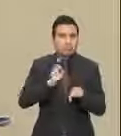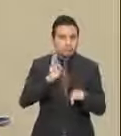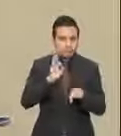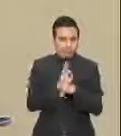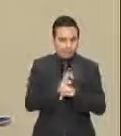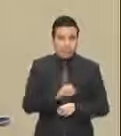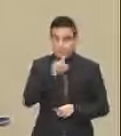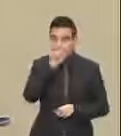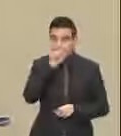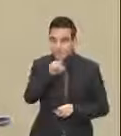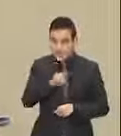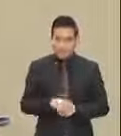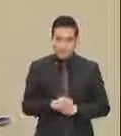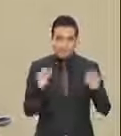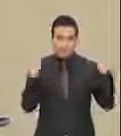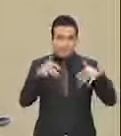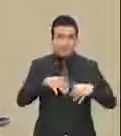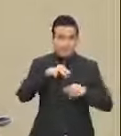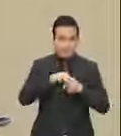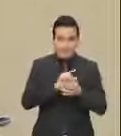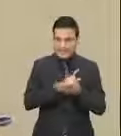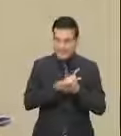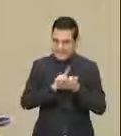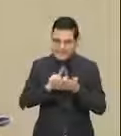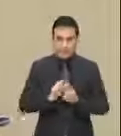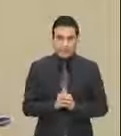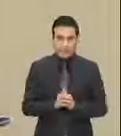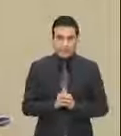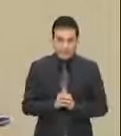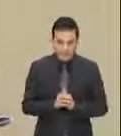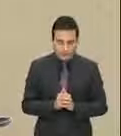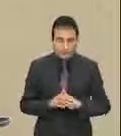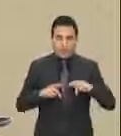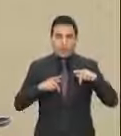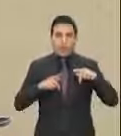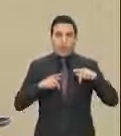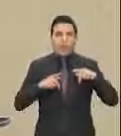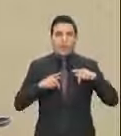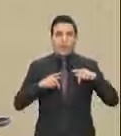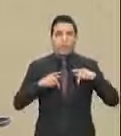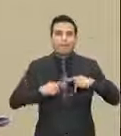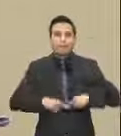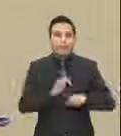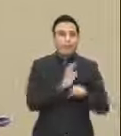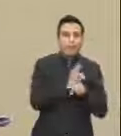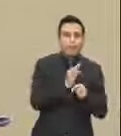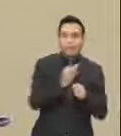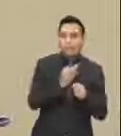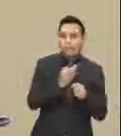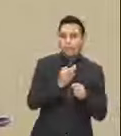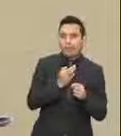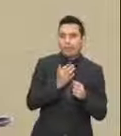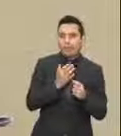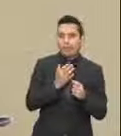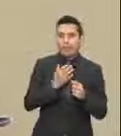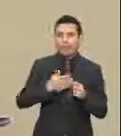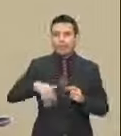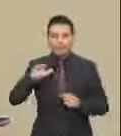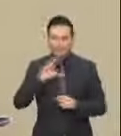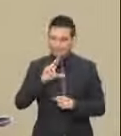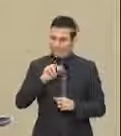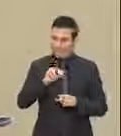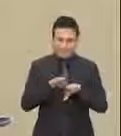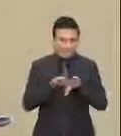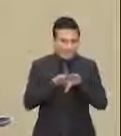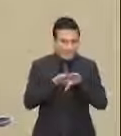elecciones y erradicará de tajo cualquier duda sobre la imparcialidad con la que se organizaban los comicios en mexico de ahí que